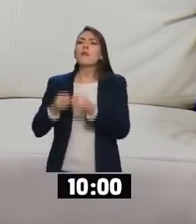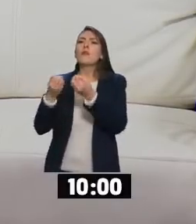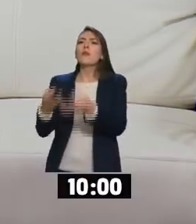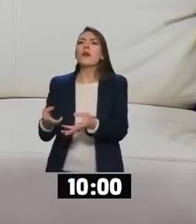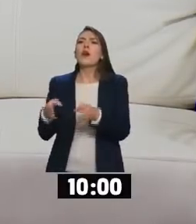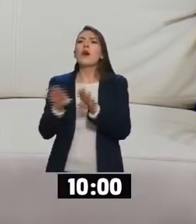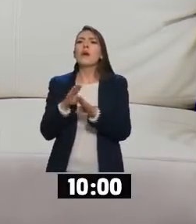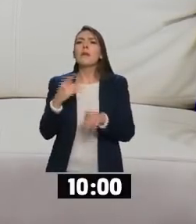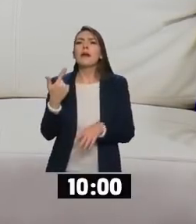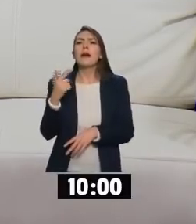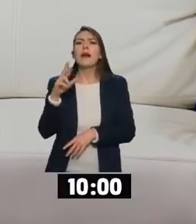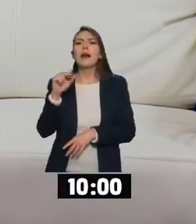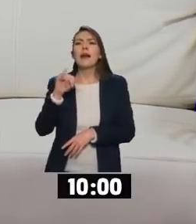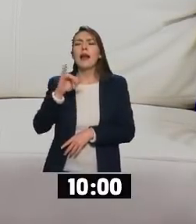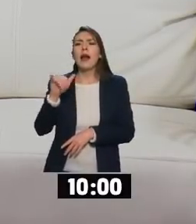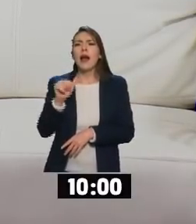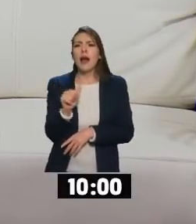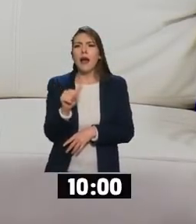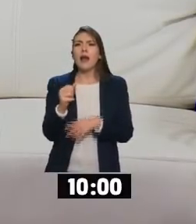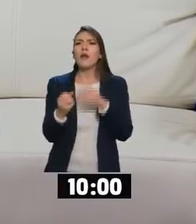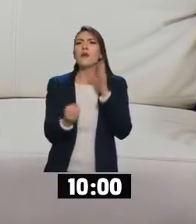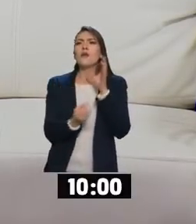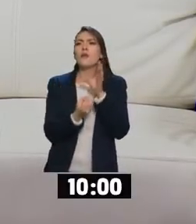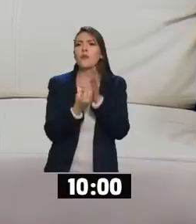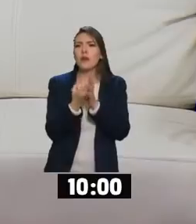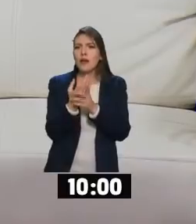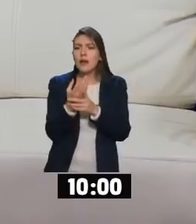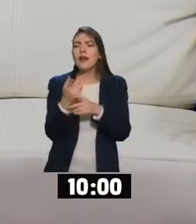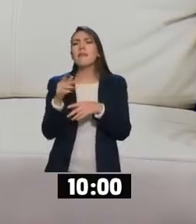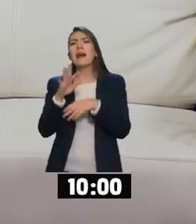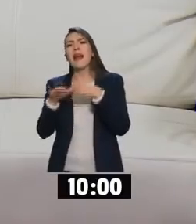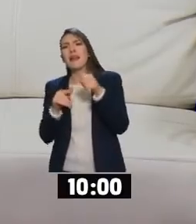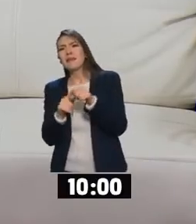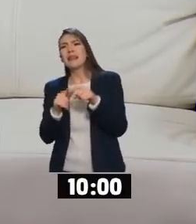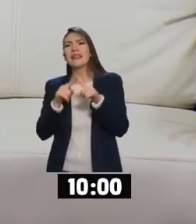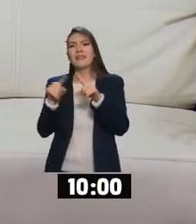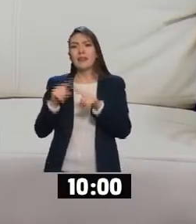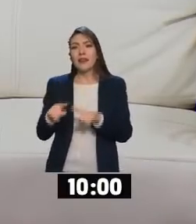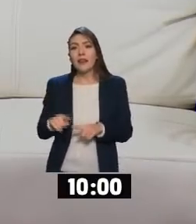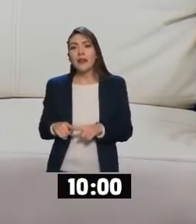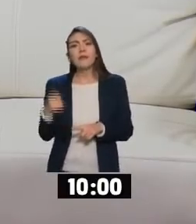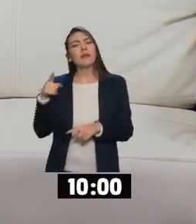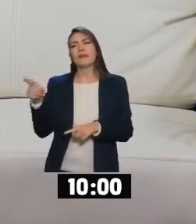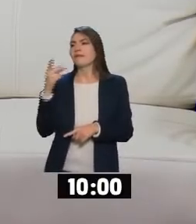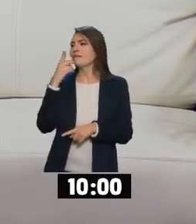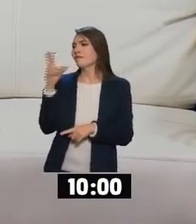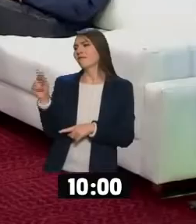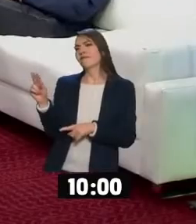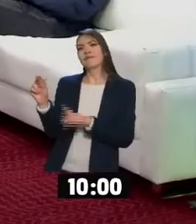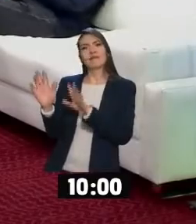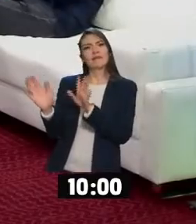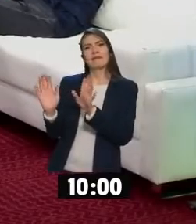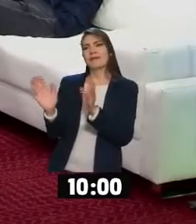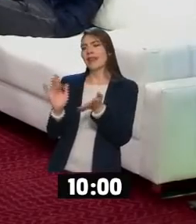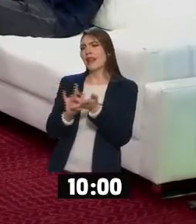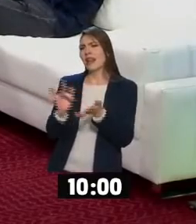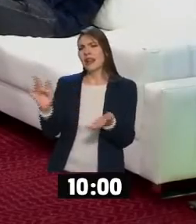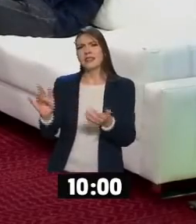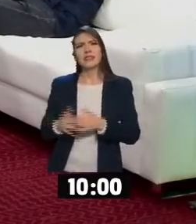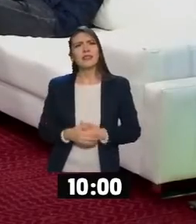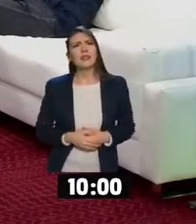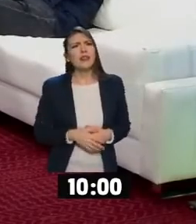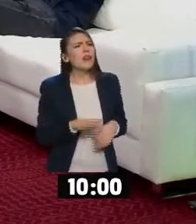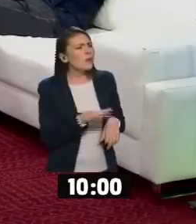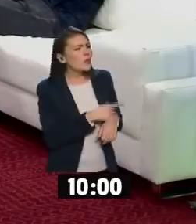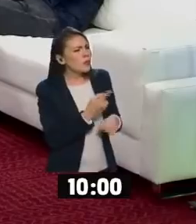domicilio y demás, y la familia dijo no, gracias. ¿Por qué? Porque significa un mayor compromiso con el gobierno, como bien lo señalas. Así que dijo,